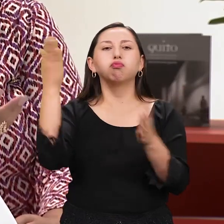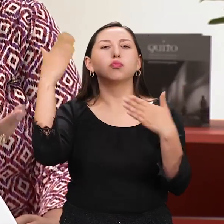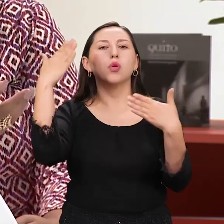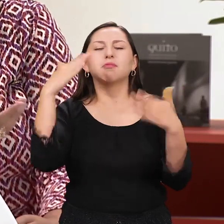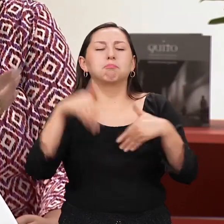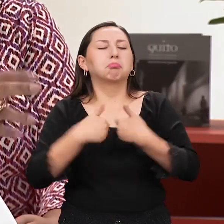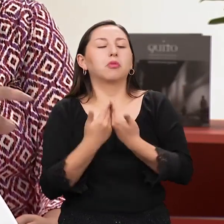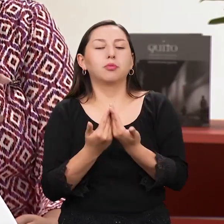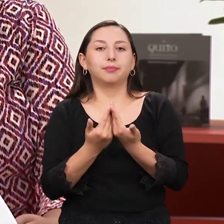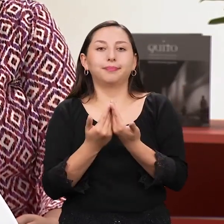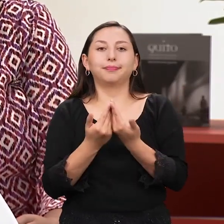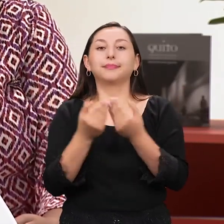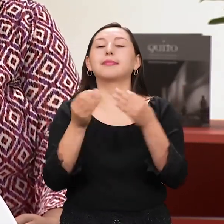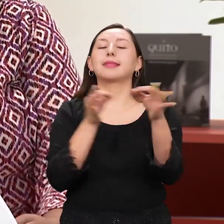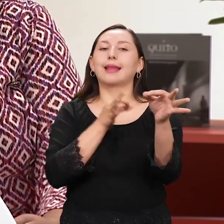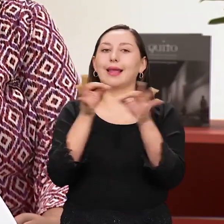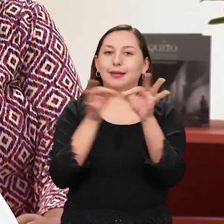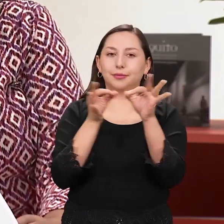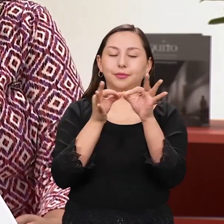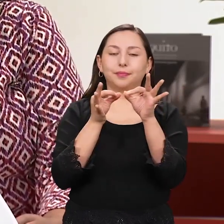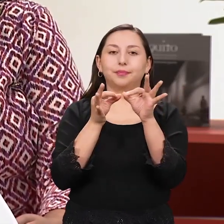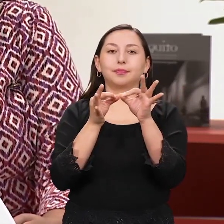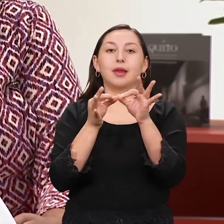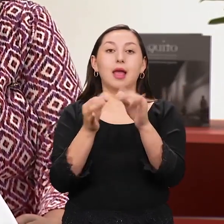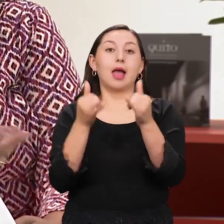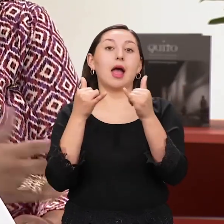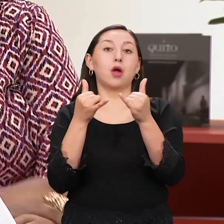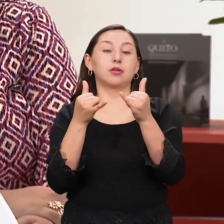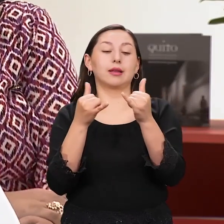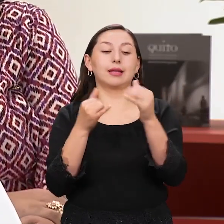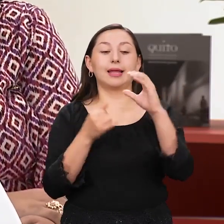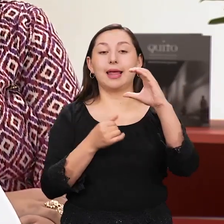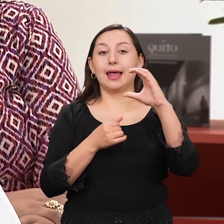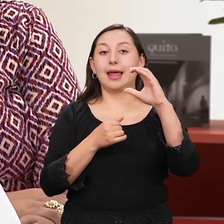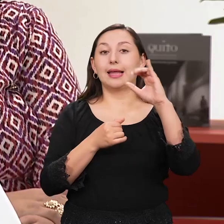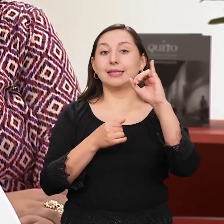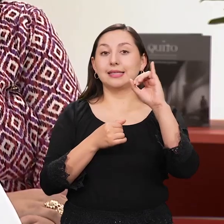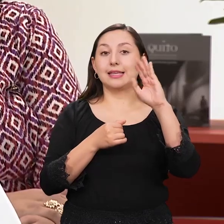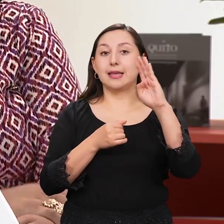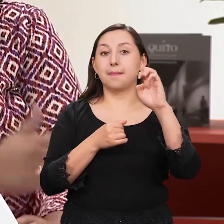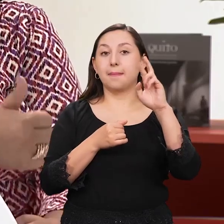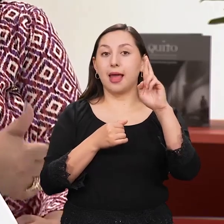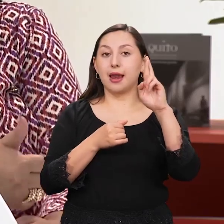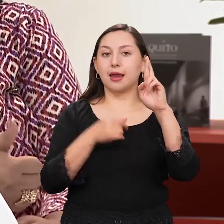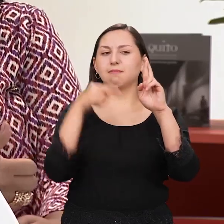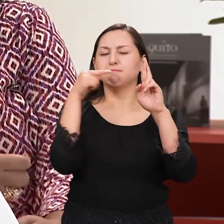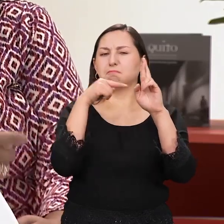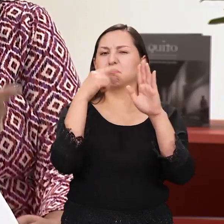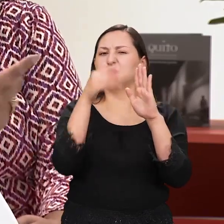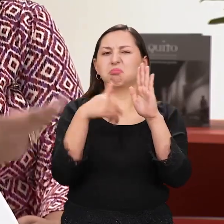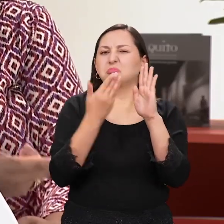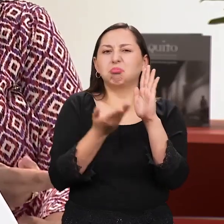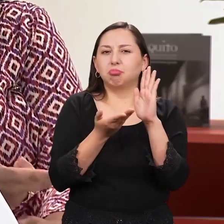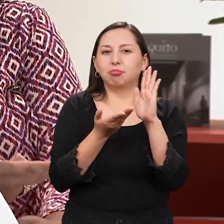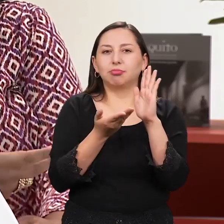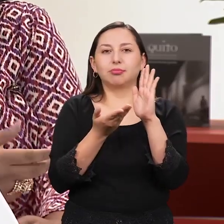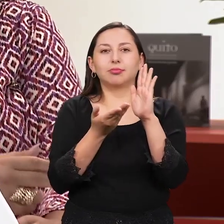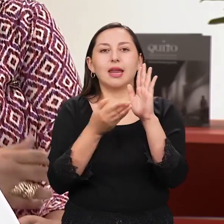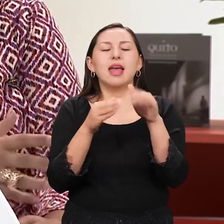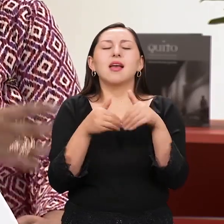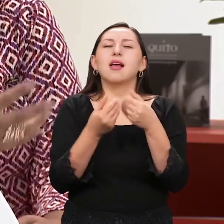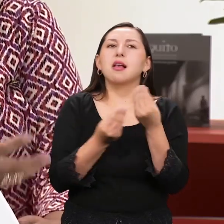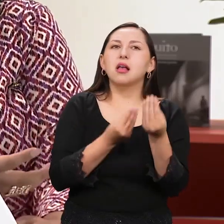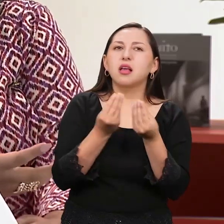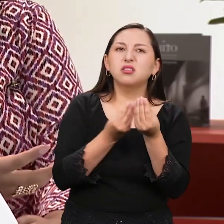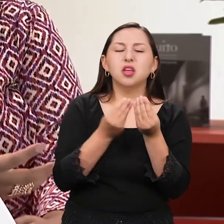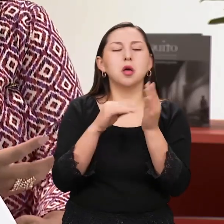Entendamos que la ciberpolítica, con este prefijo ciber, designa una serie de teorías, de formas de hacer,